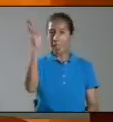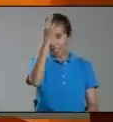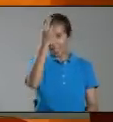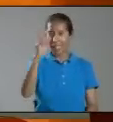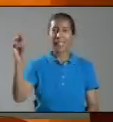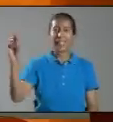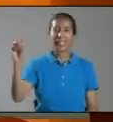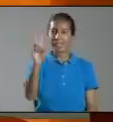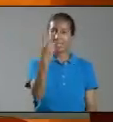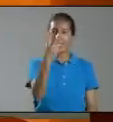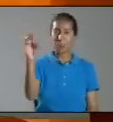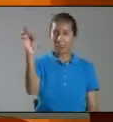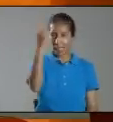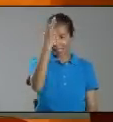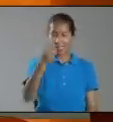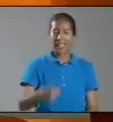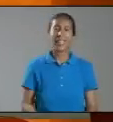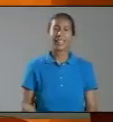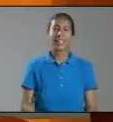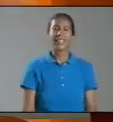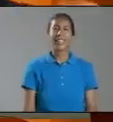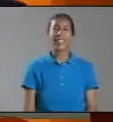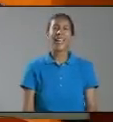segunda, Esdras, Nehemías.